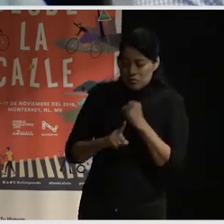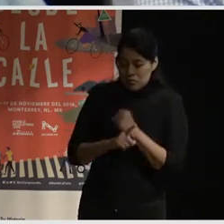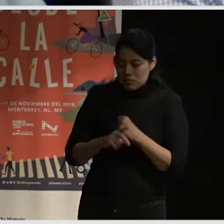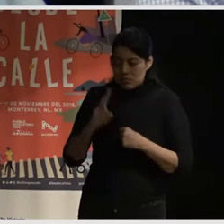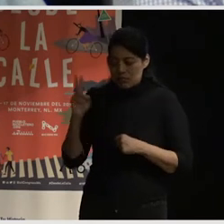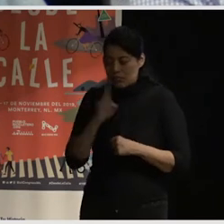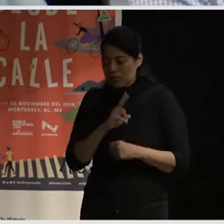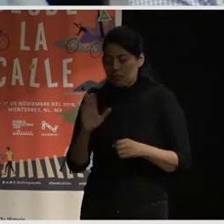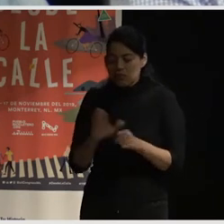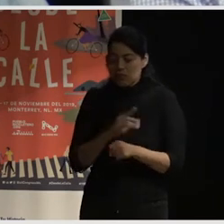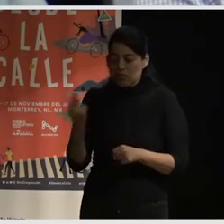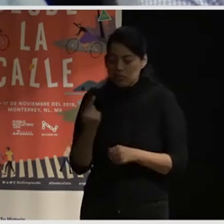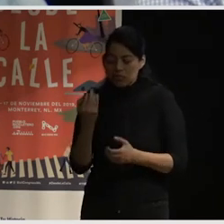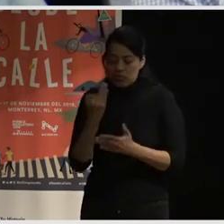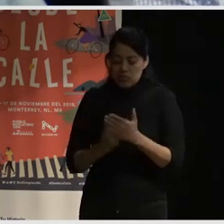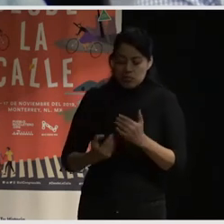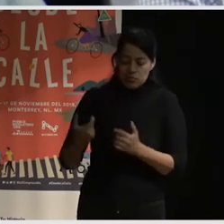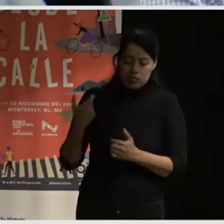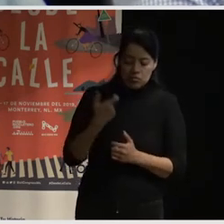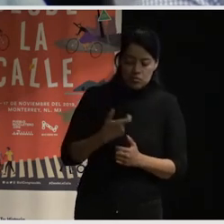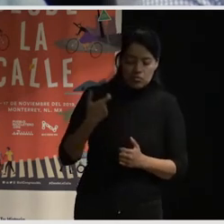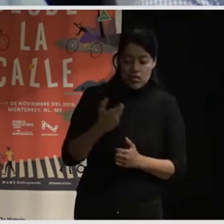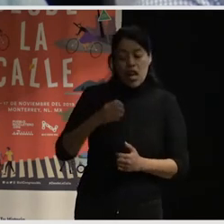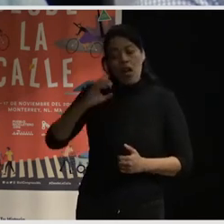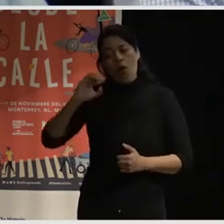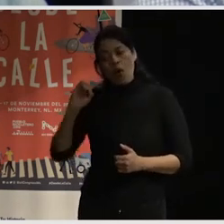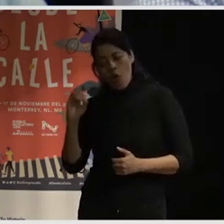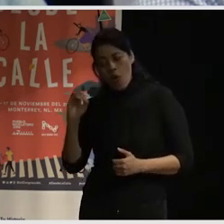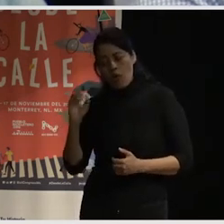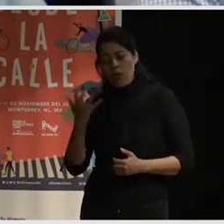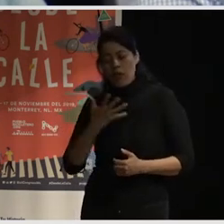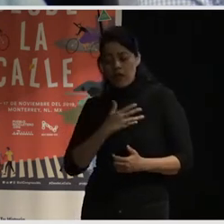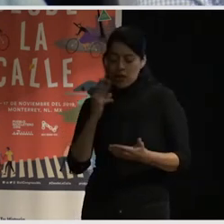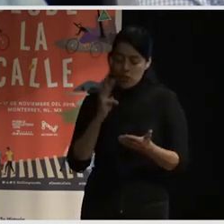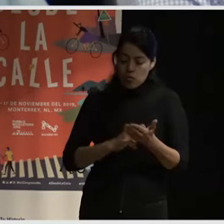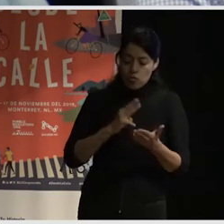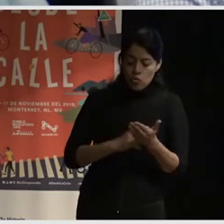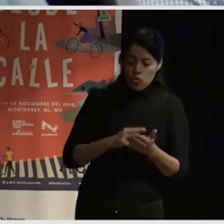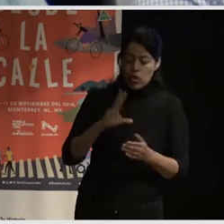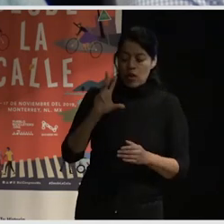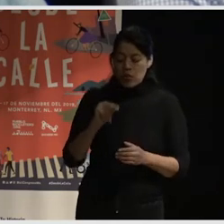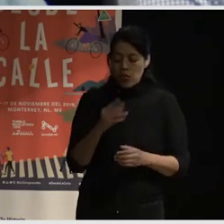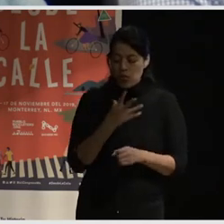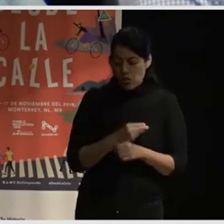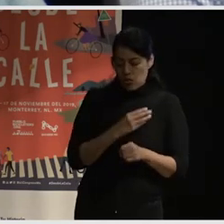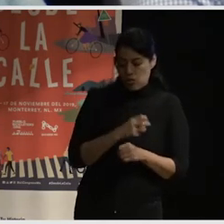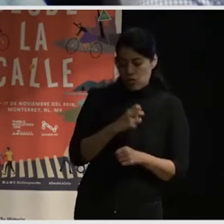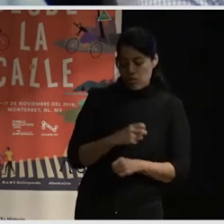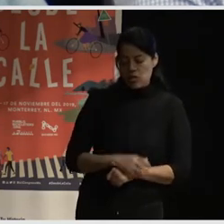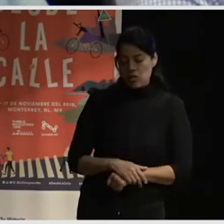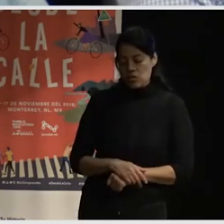incentivos o las sanciones por no actuar al respecto entonces lo